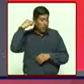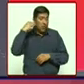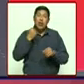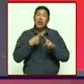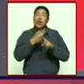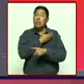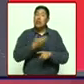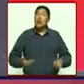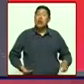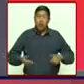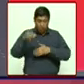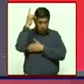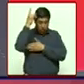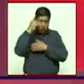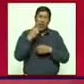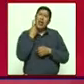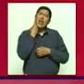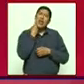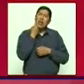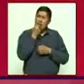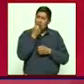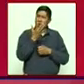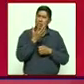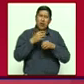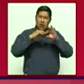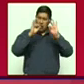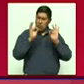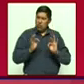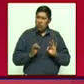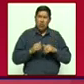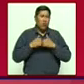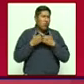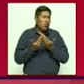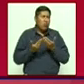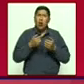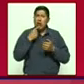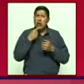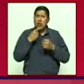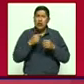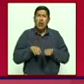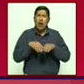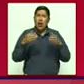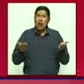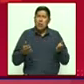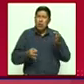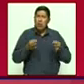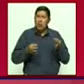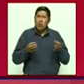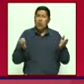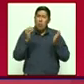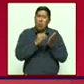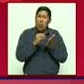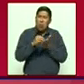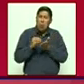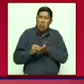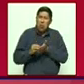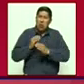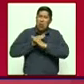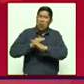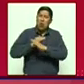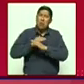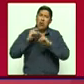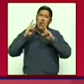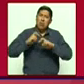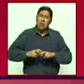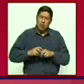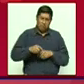expresidente de Bolivia, él señala las recientes revelaciones sobre la forma como se decide abrir y cerrar juicios, armar procesos e impedir investigaciones, ponen